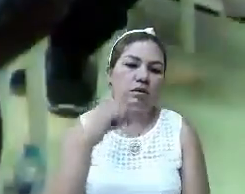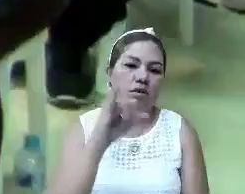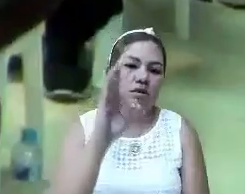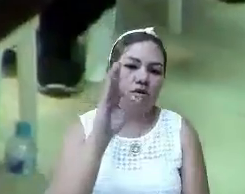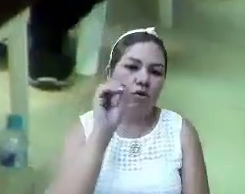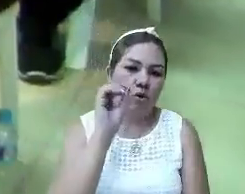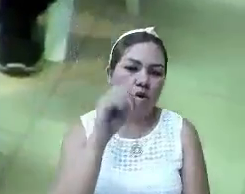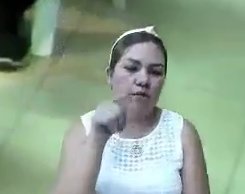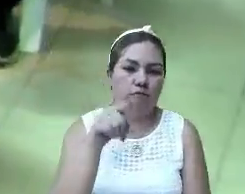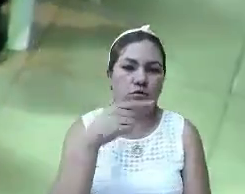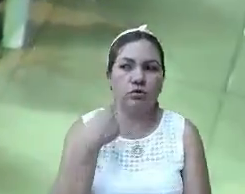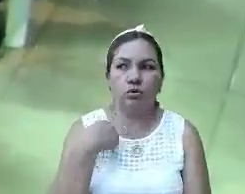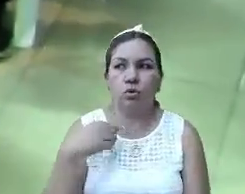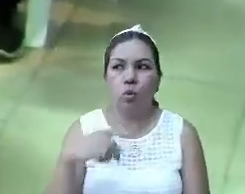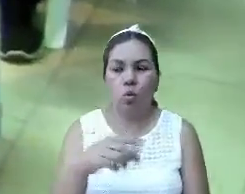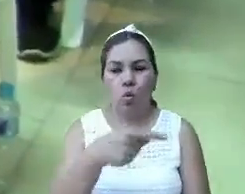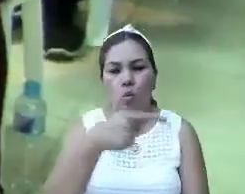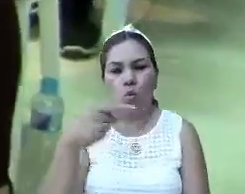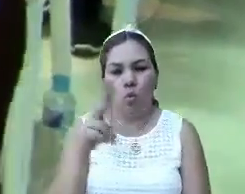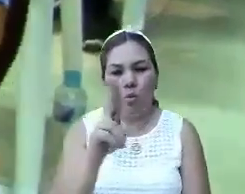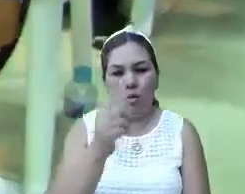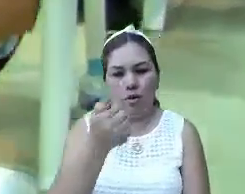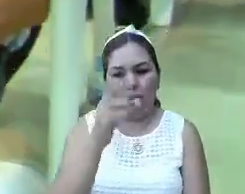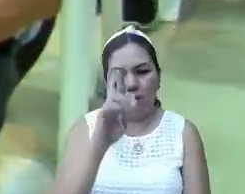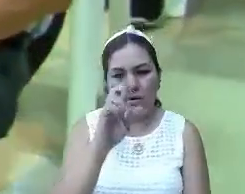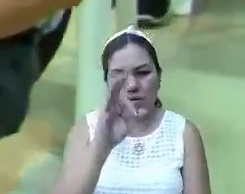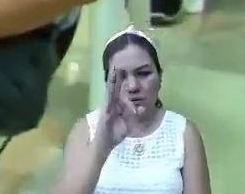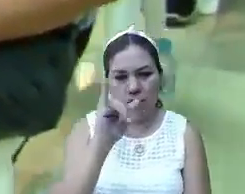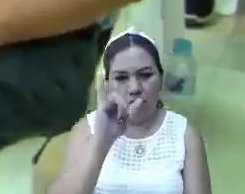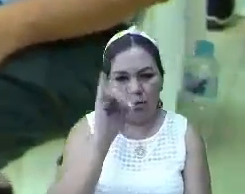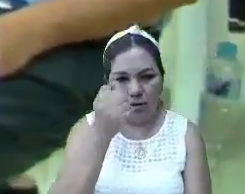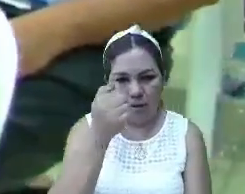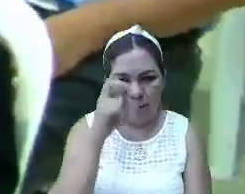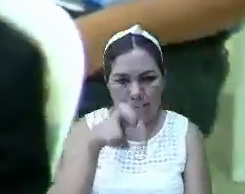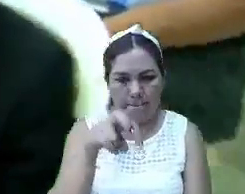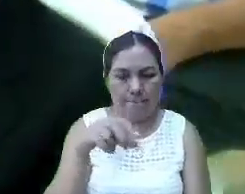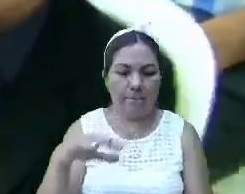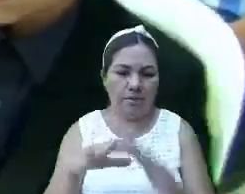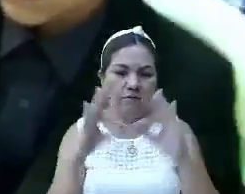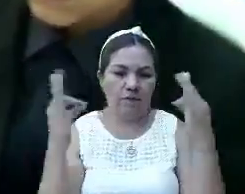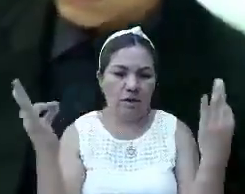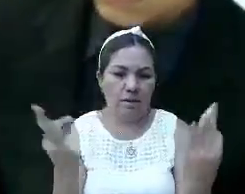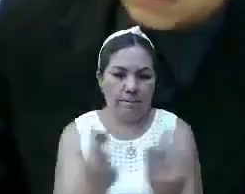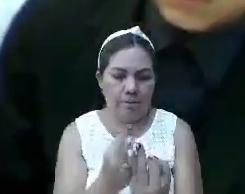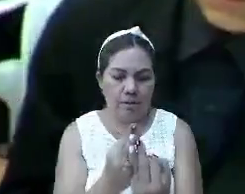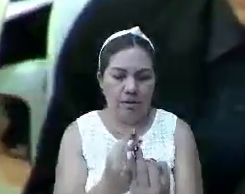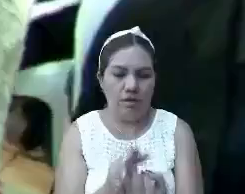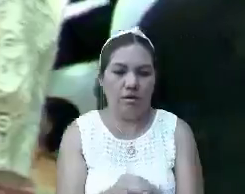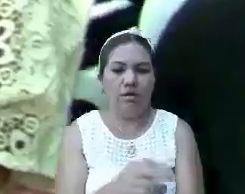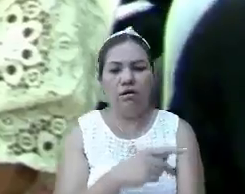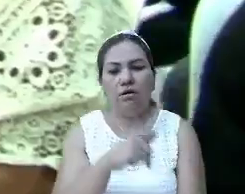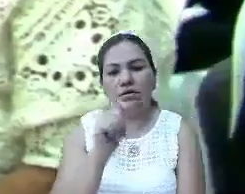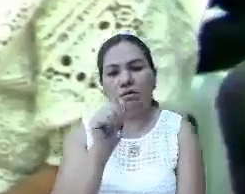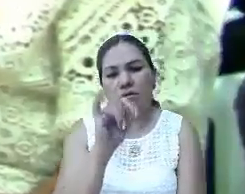tierra, para que seas un guardián de tu familia, y te vas a convertir en un